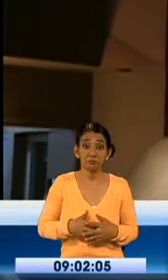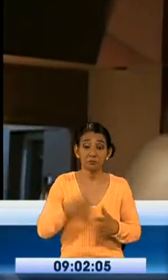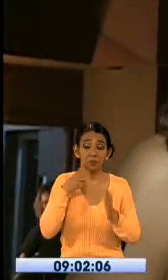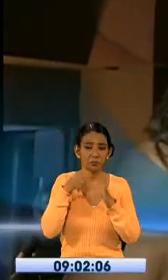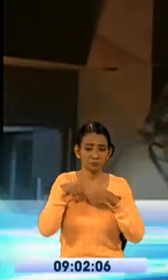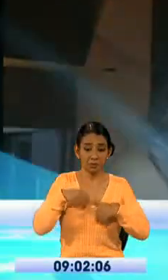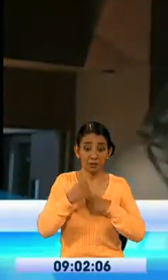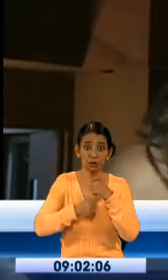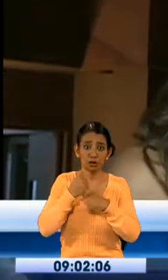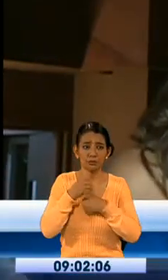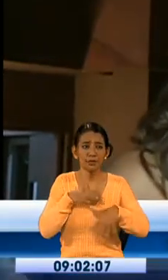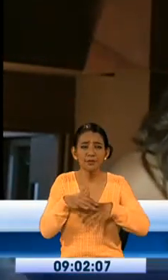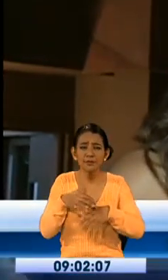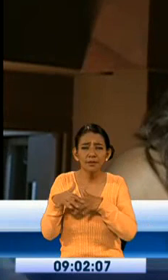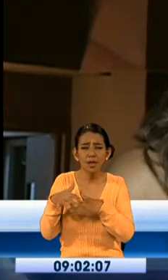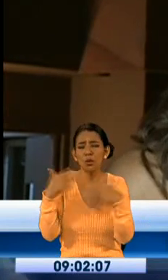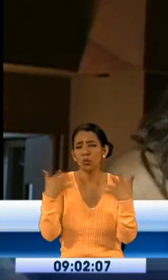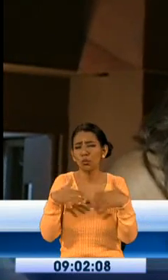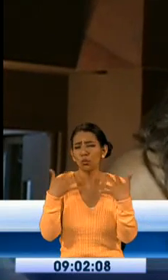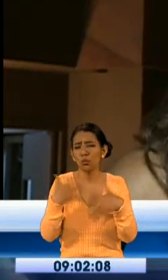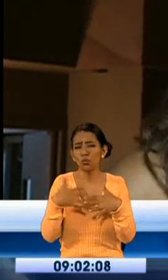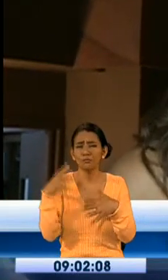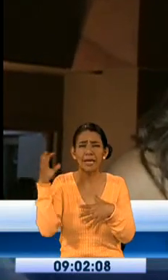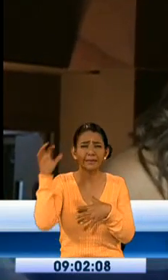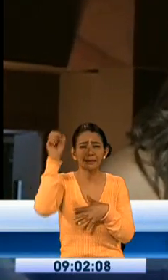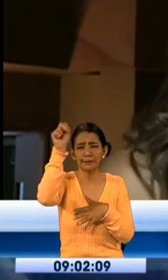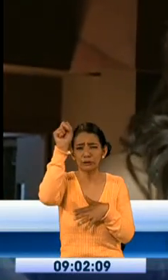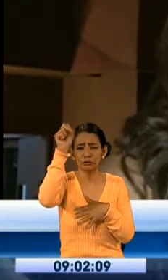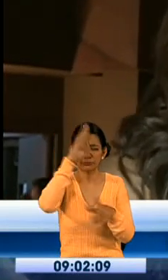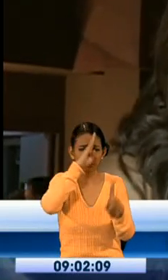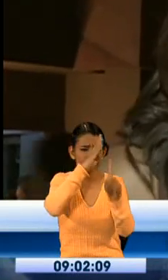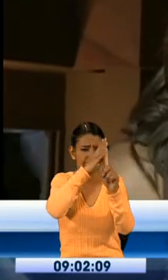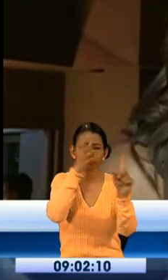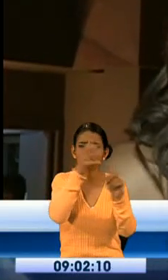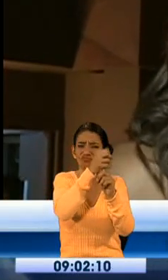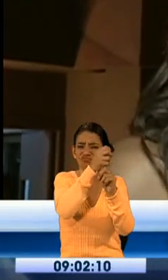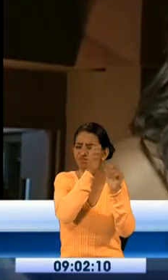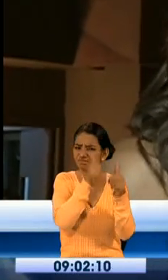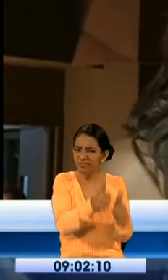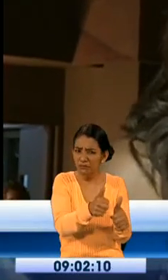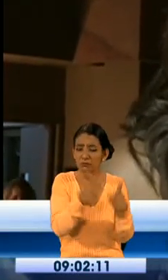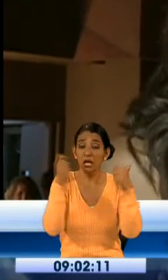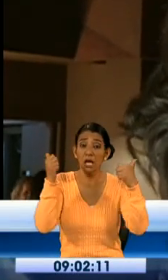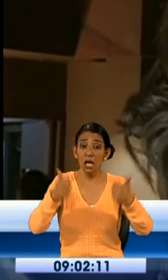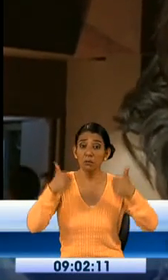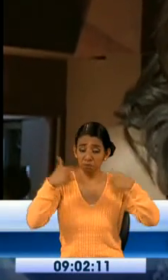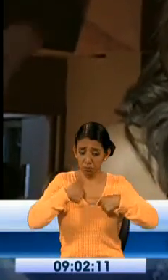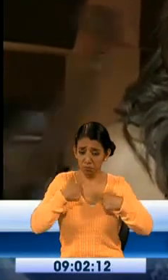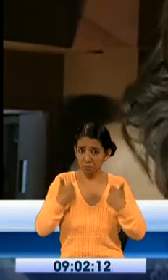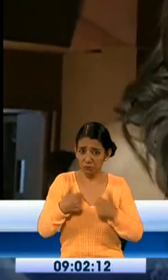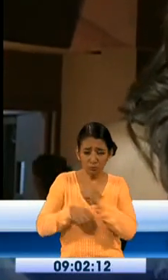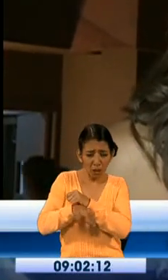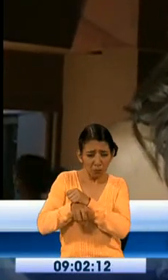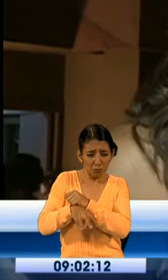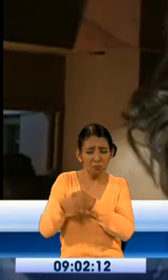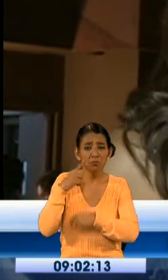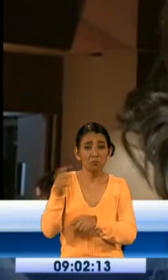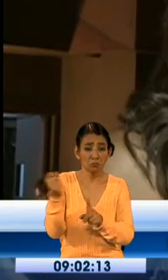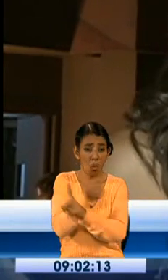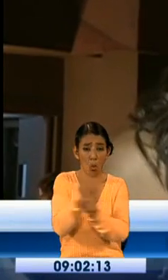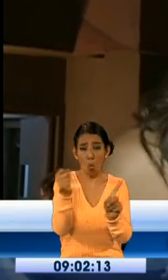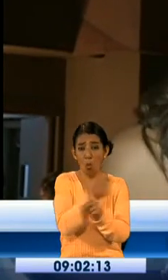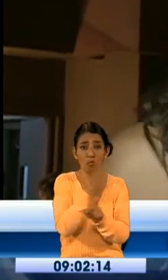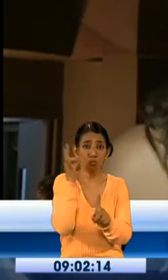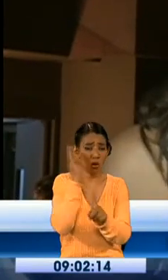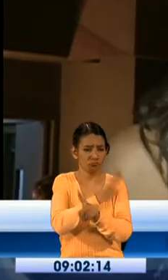año ha sido repleto de éxito, de objetivos cumplidos, con la campaña que pude gestionar para prevenir la violencia contra la